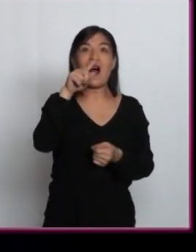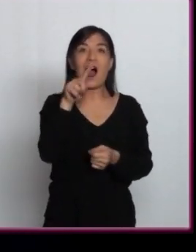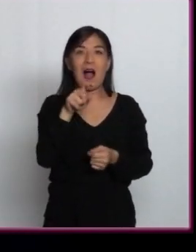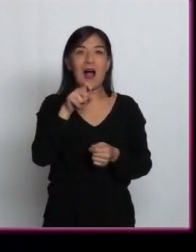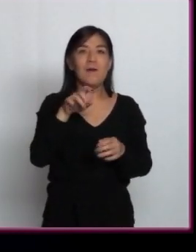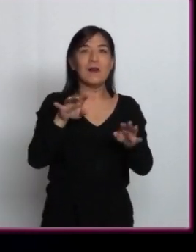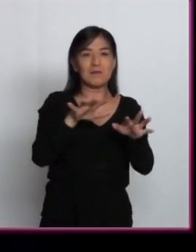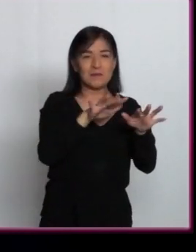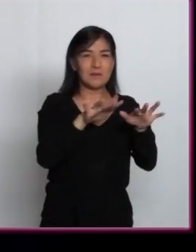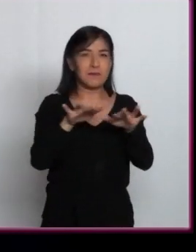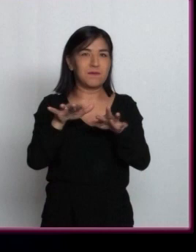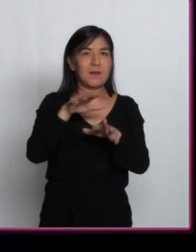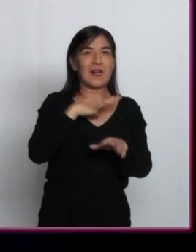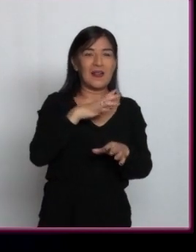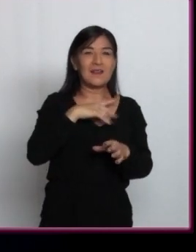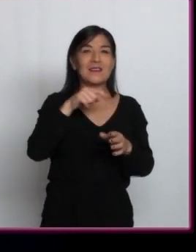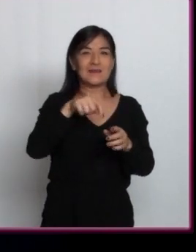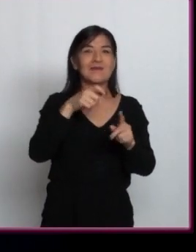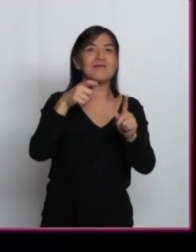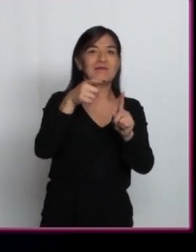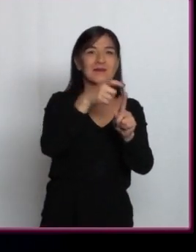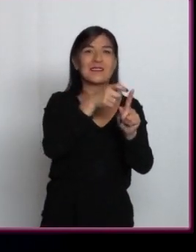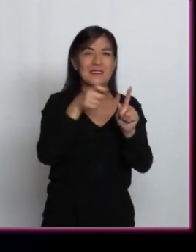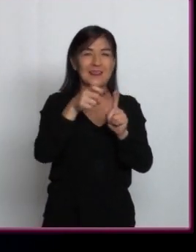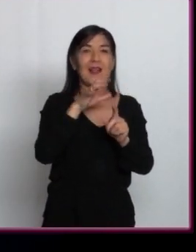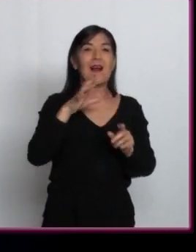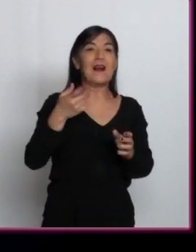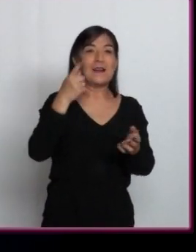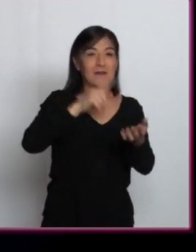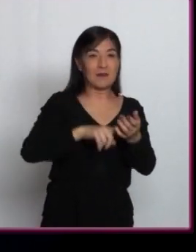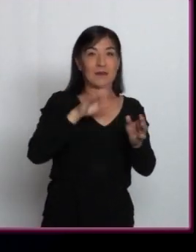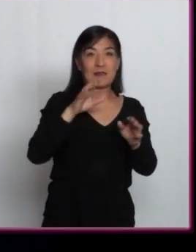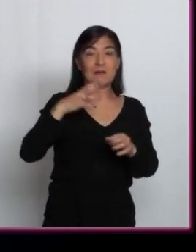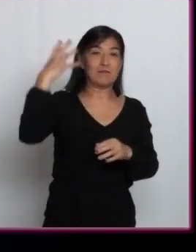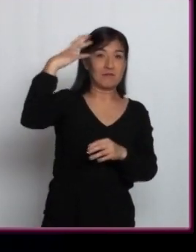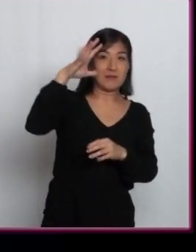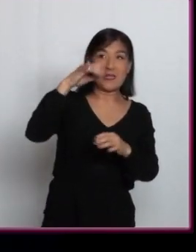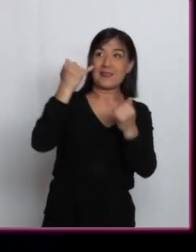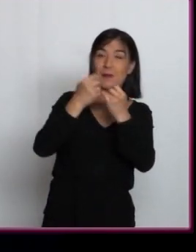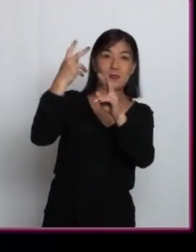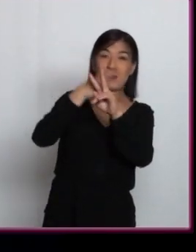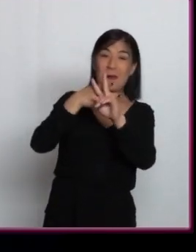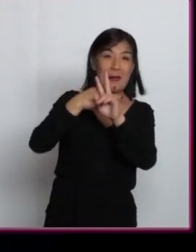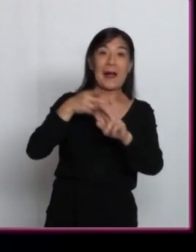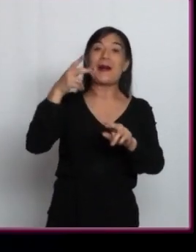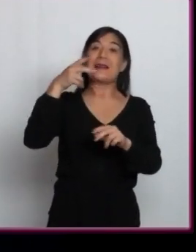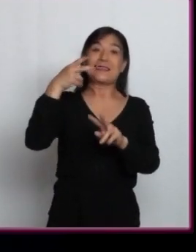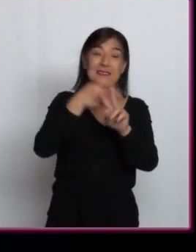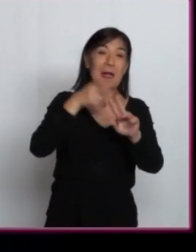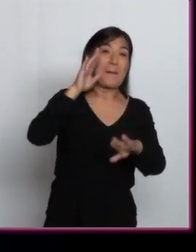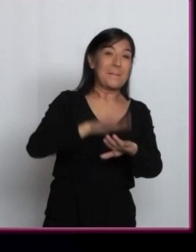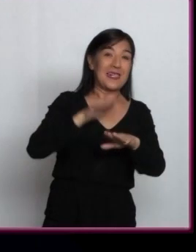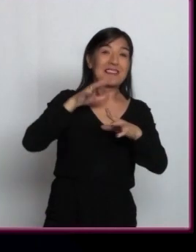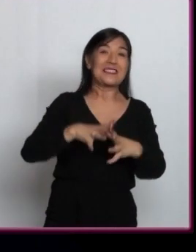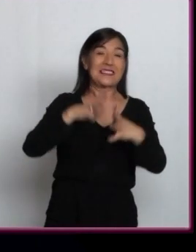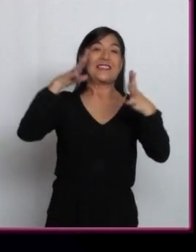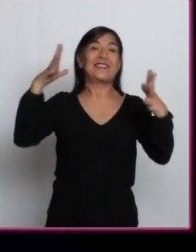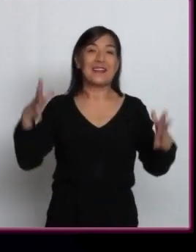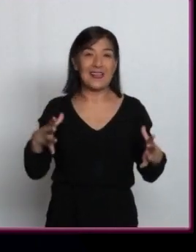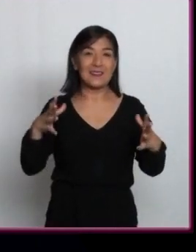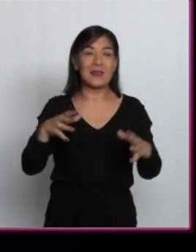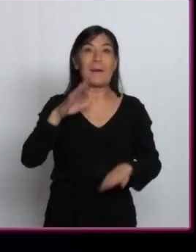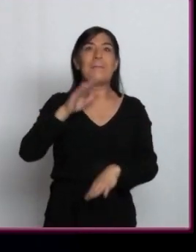las estrellas tienen zonas habitables, no solo estrellas como el Sol, sino estrellas más grandes, que son mucho